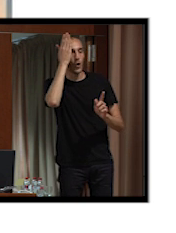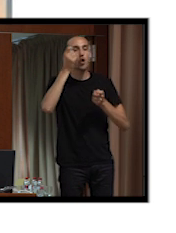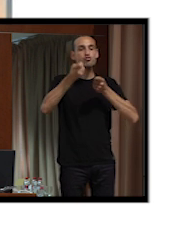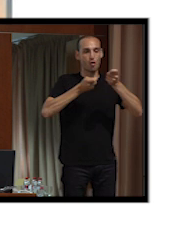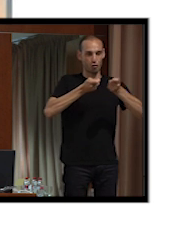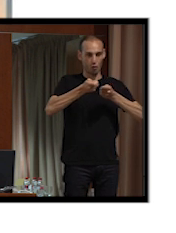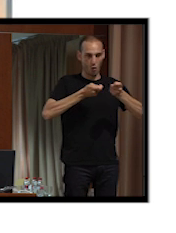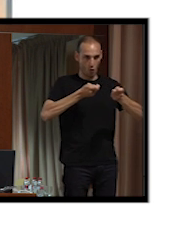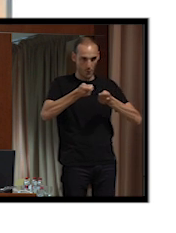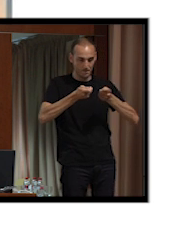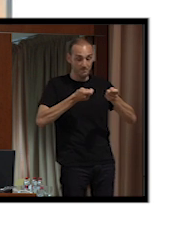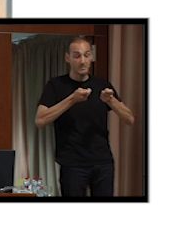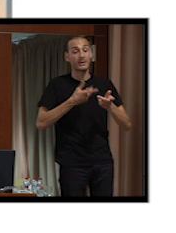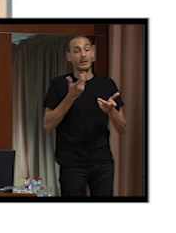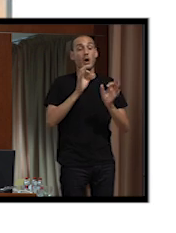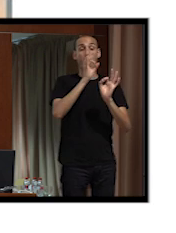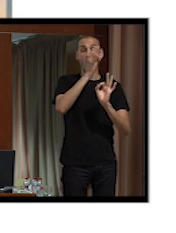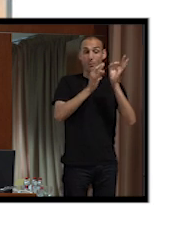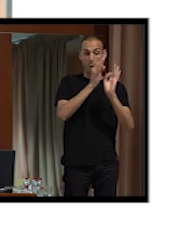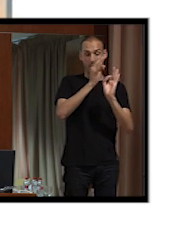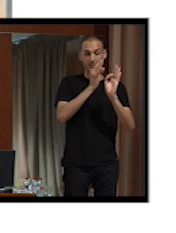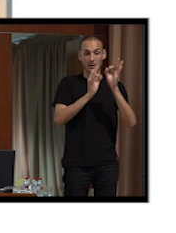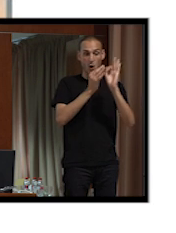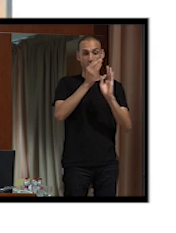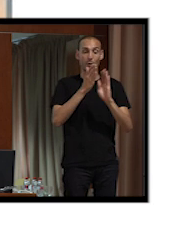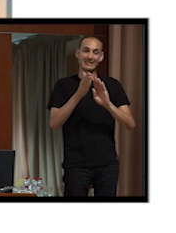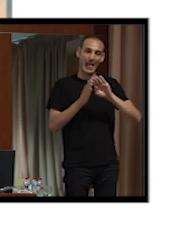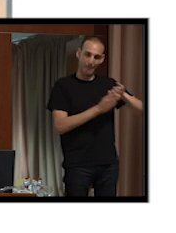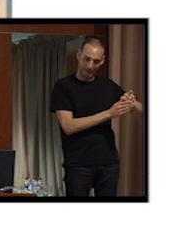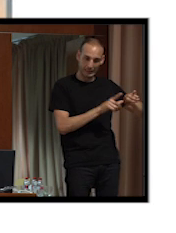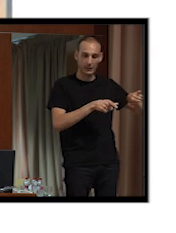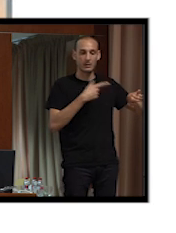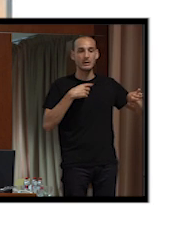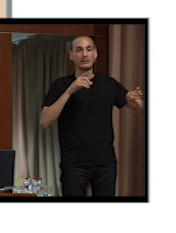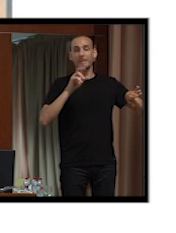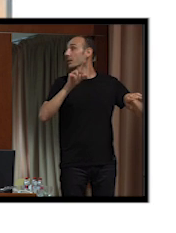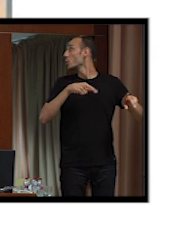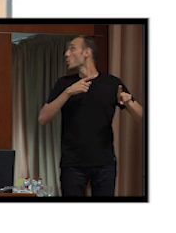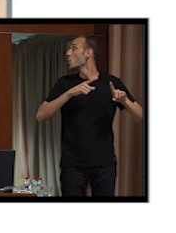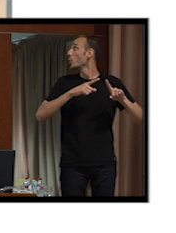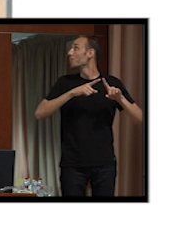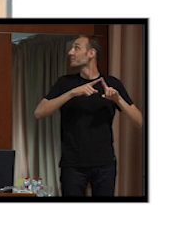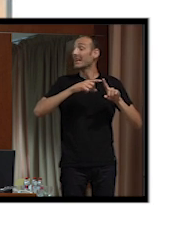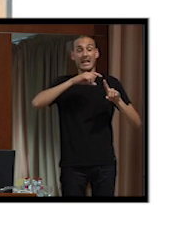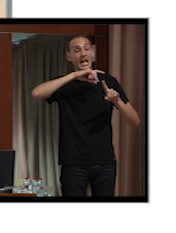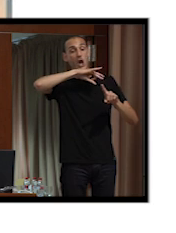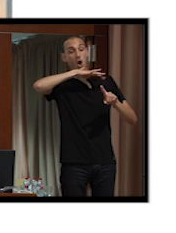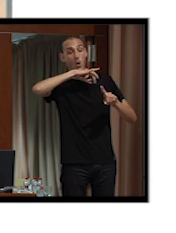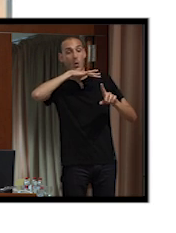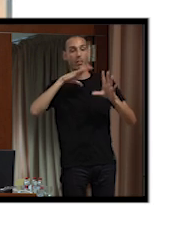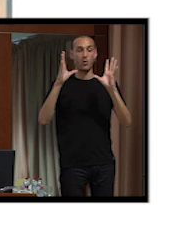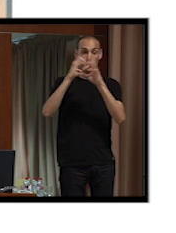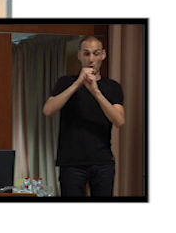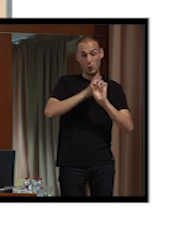Aparte de lo que son las hormonas, sabemos que presenta un ritmo de luz y oscuridad, pero no siempre, porque sabemos, por ejemplo,